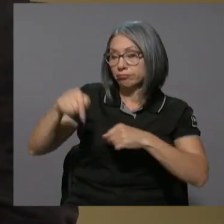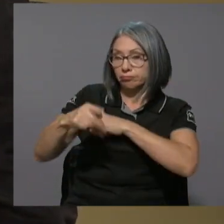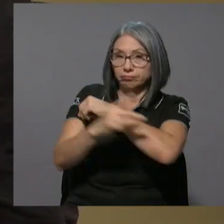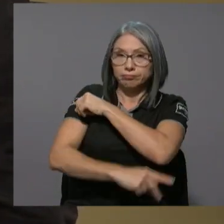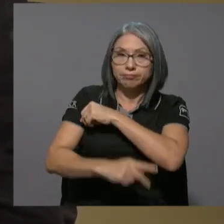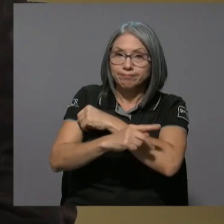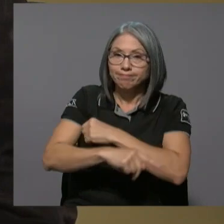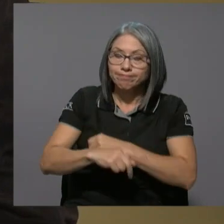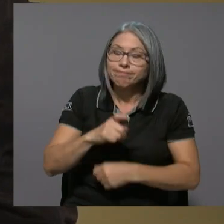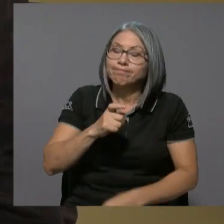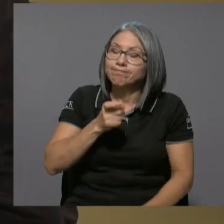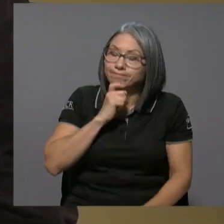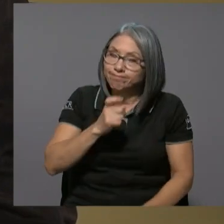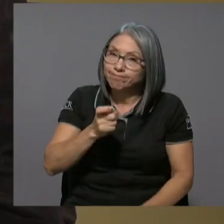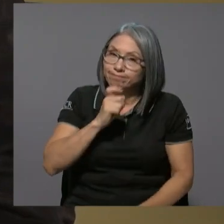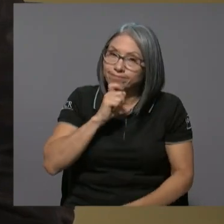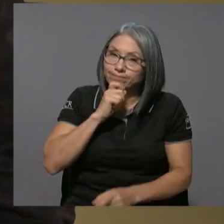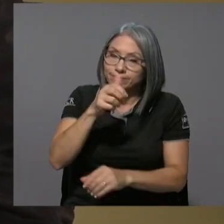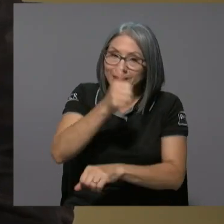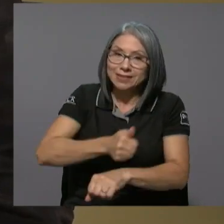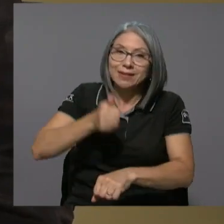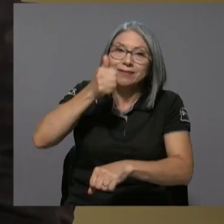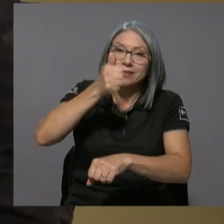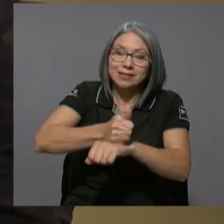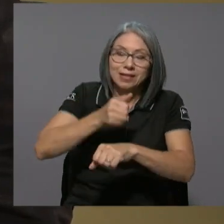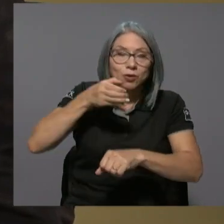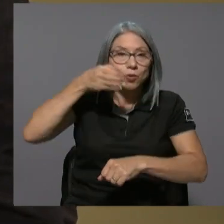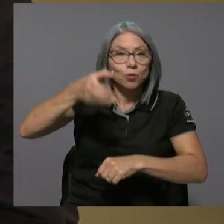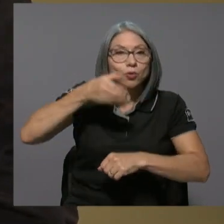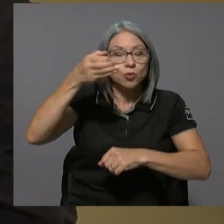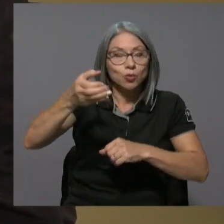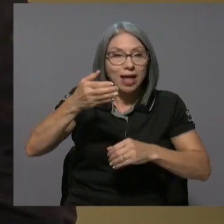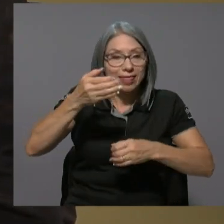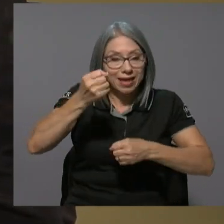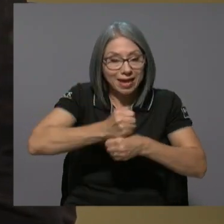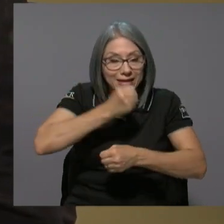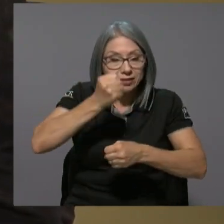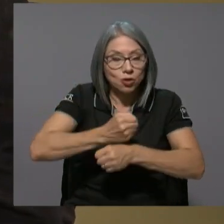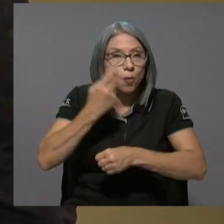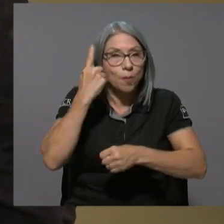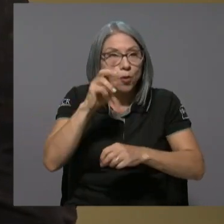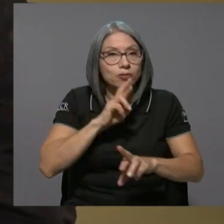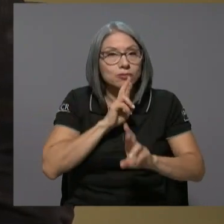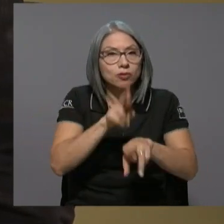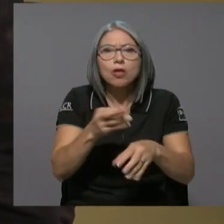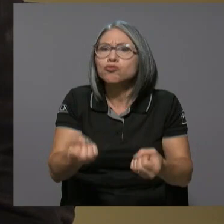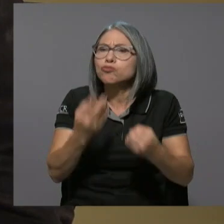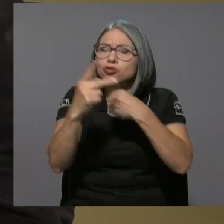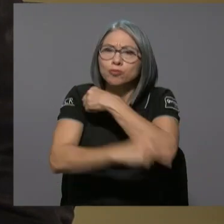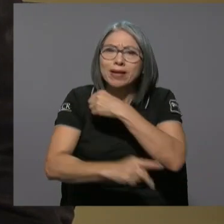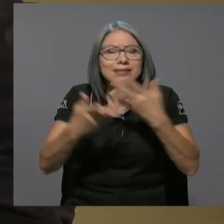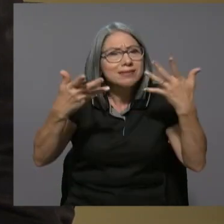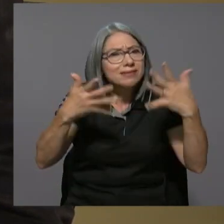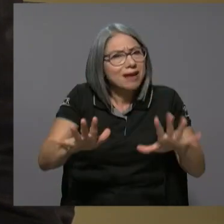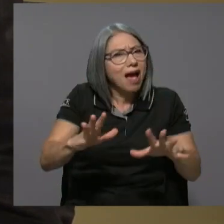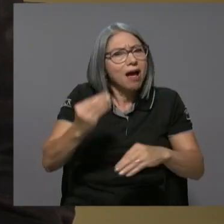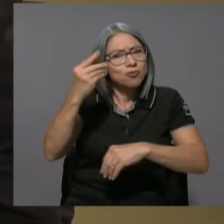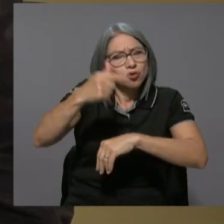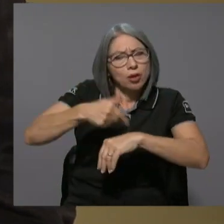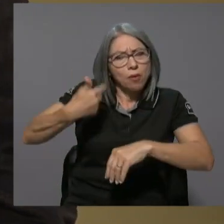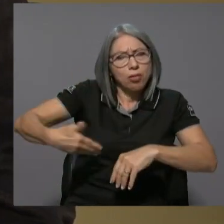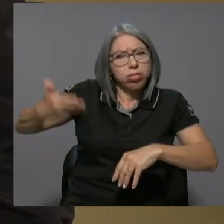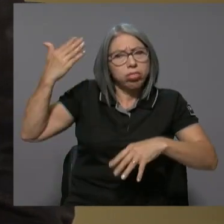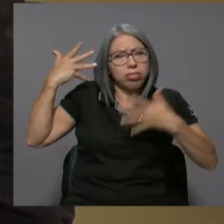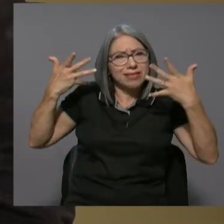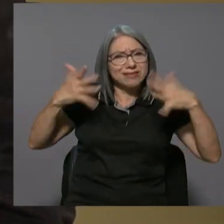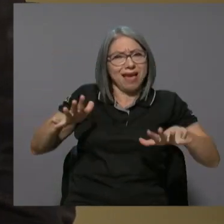costado realmente establecer esa cultura de gestión por resultados, que ya muchos países lo tienen, y lo tienen desde hace mucho tiempo, ¿verdad? Es decir, ha